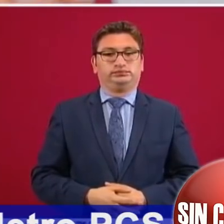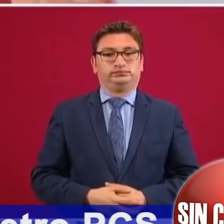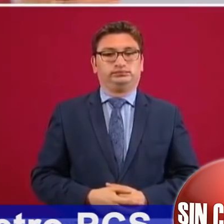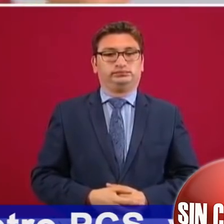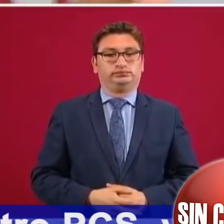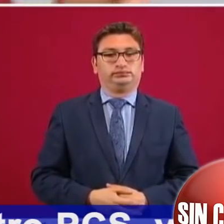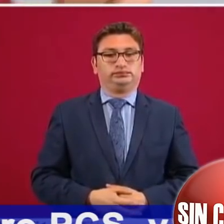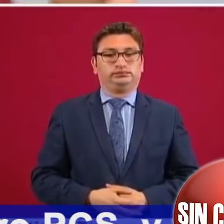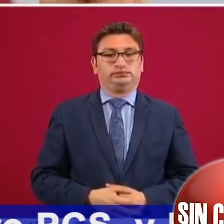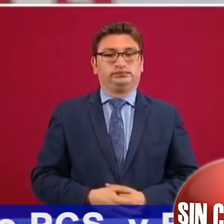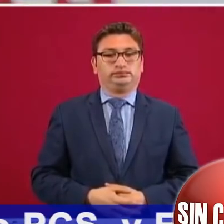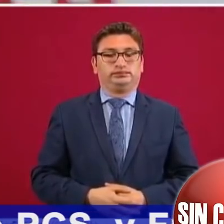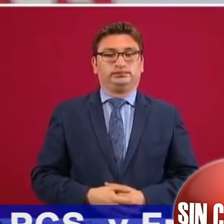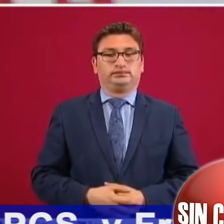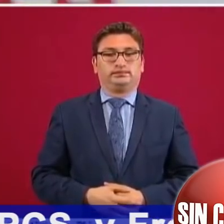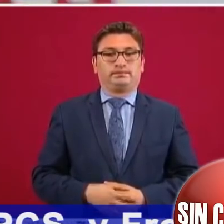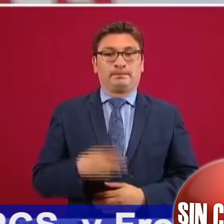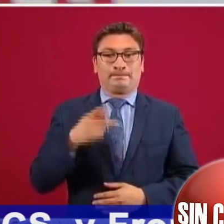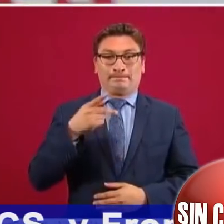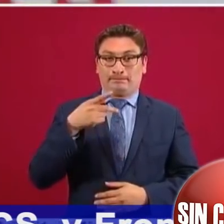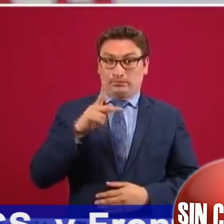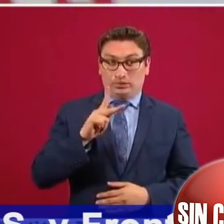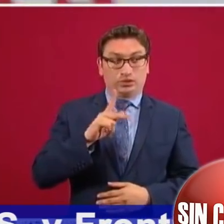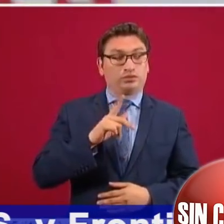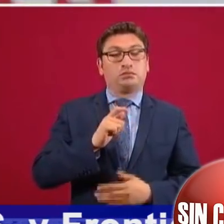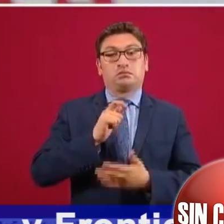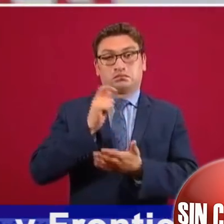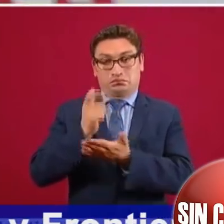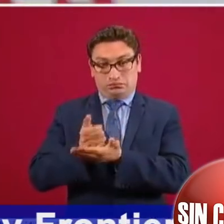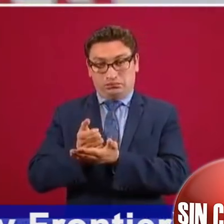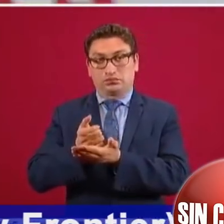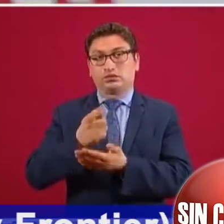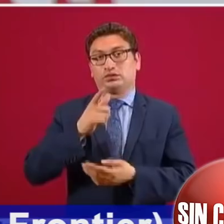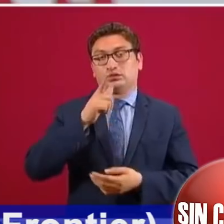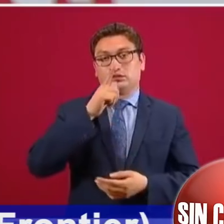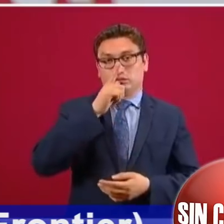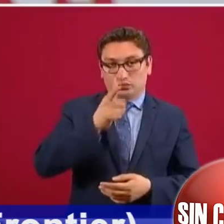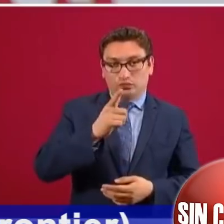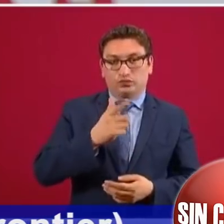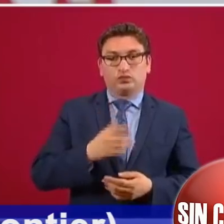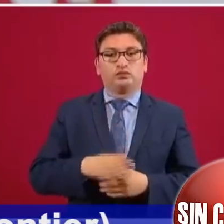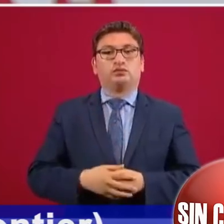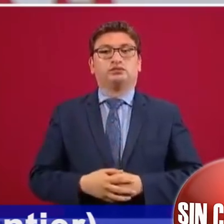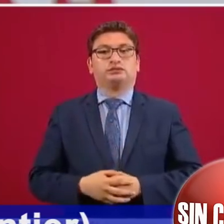pero a pagar la luz, a no